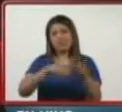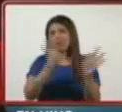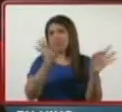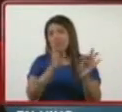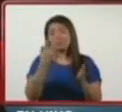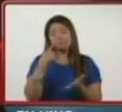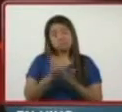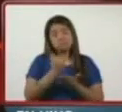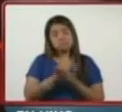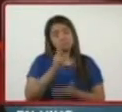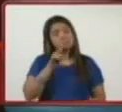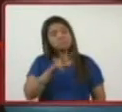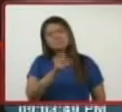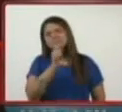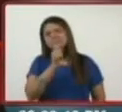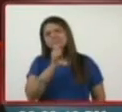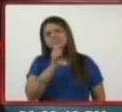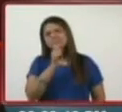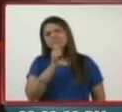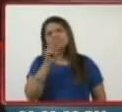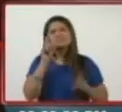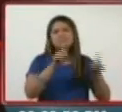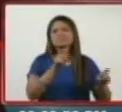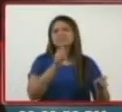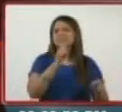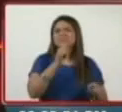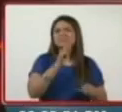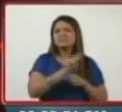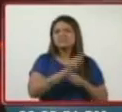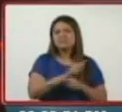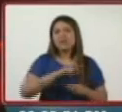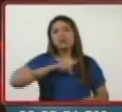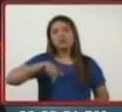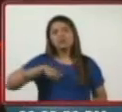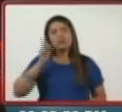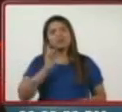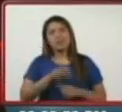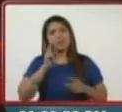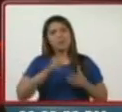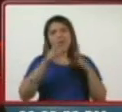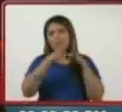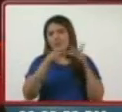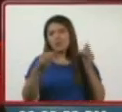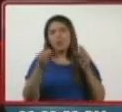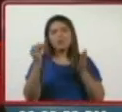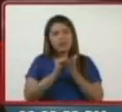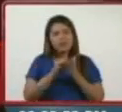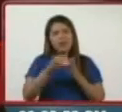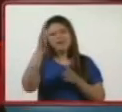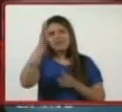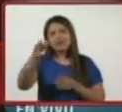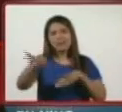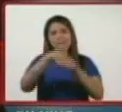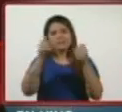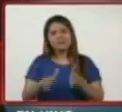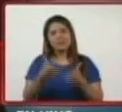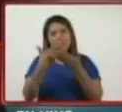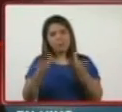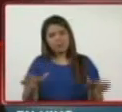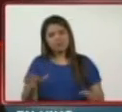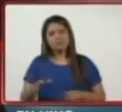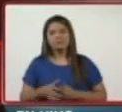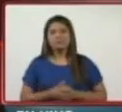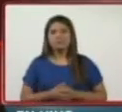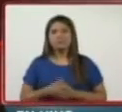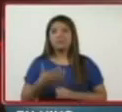revisar y de quién reciben instrucciones. Entonces, nosotros vamos a colocar todo esto nuevamente a la Fiscalía del Ministerio Público. Quisiéramos